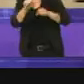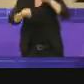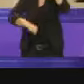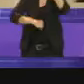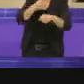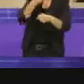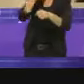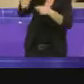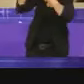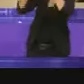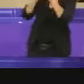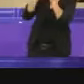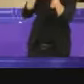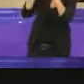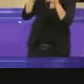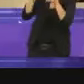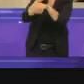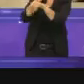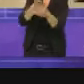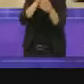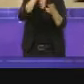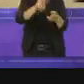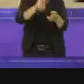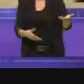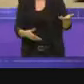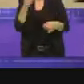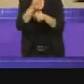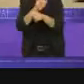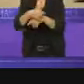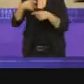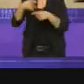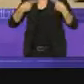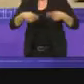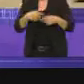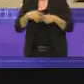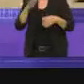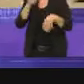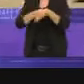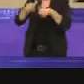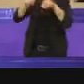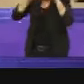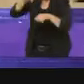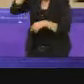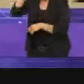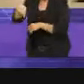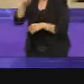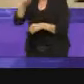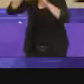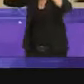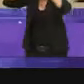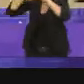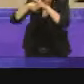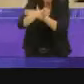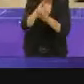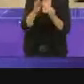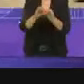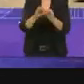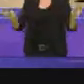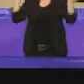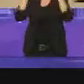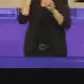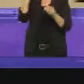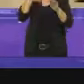transporte público que más mueve gente a lo que hay que apostarle es al metro por eso nosotros hablamos de